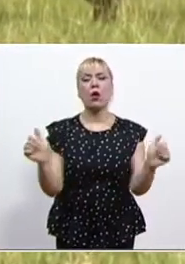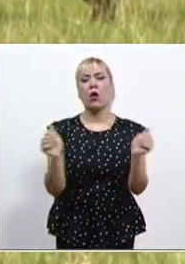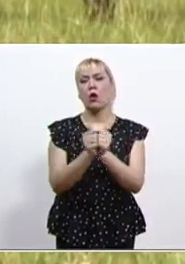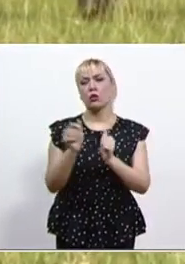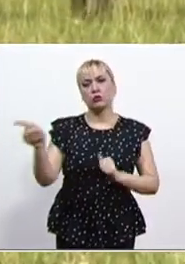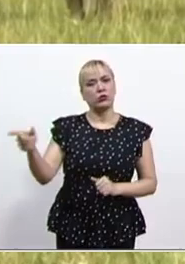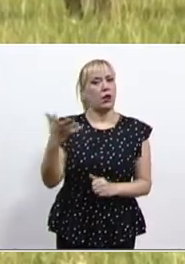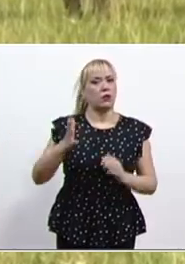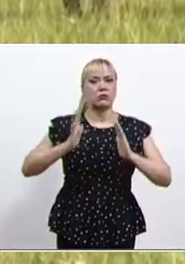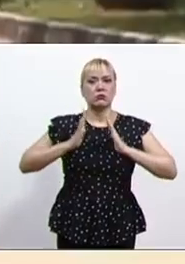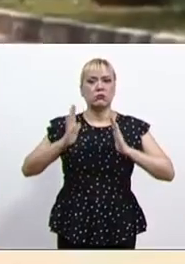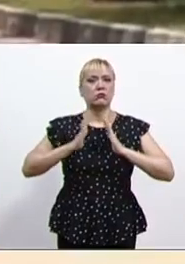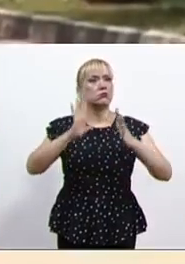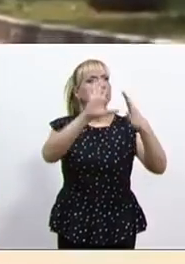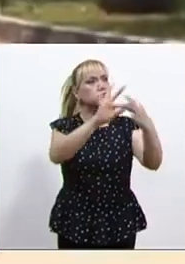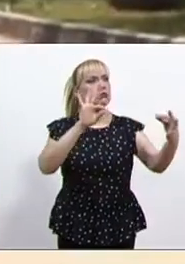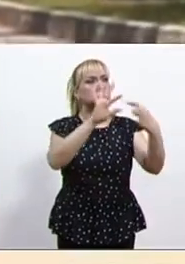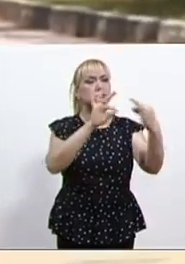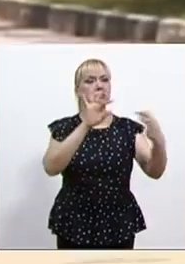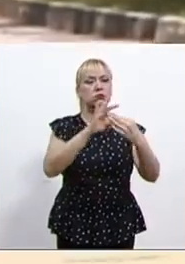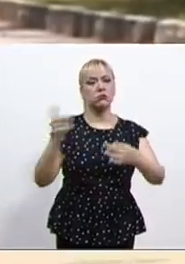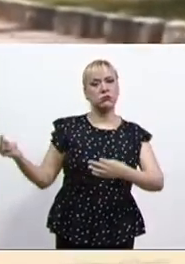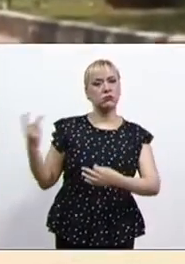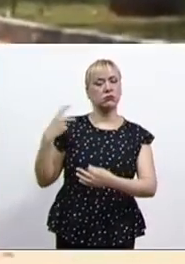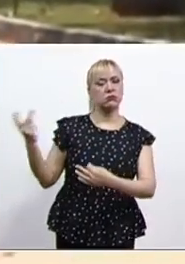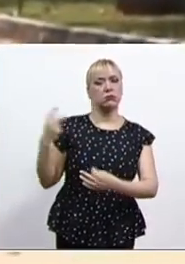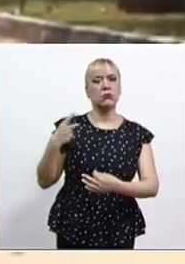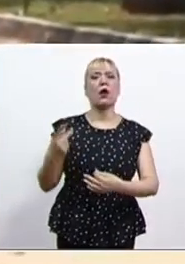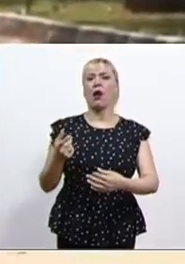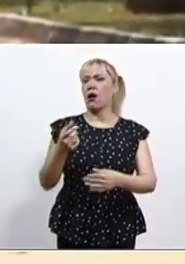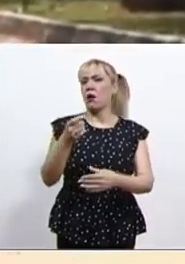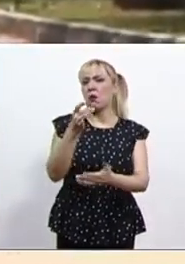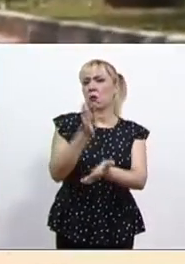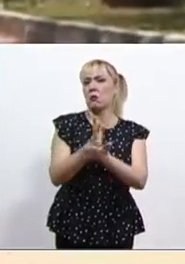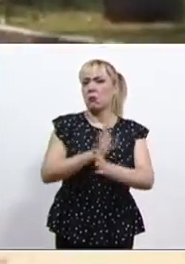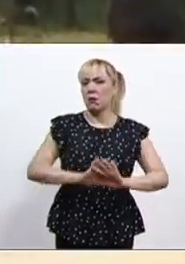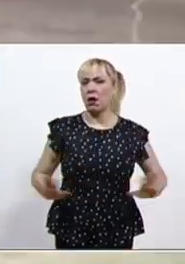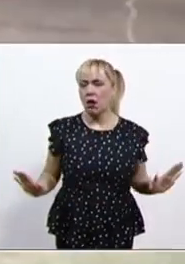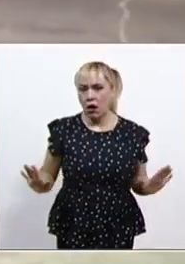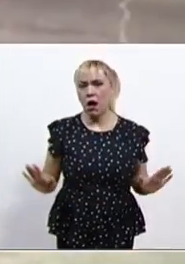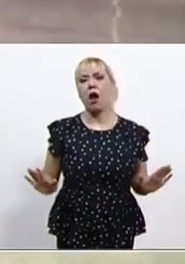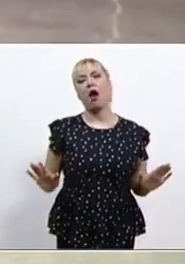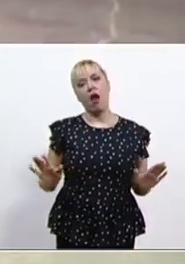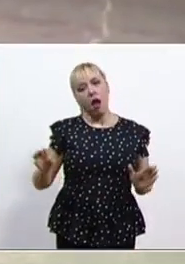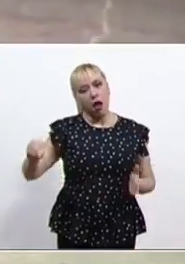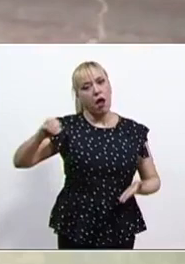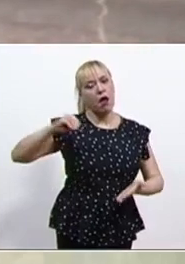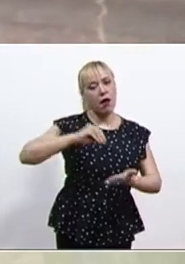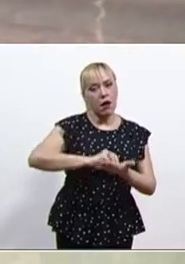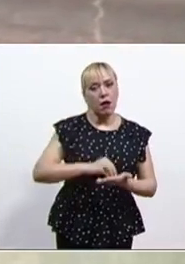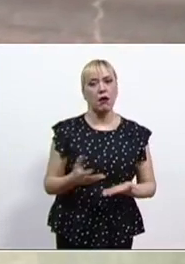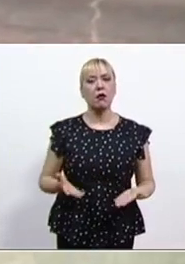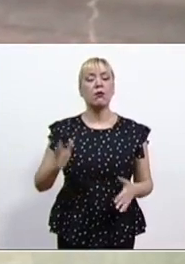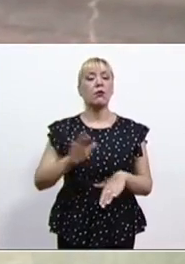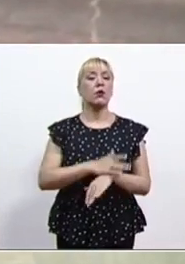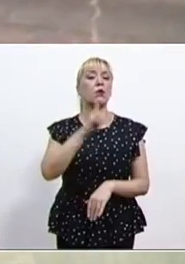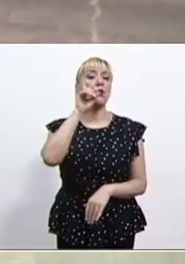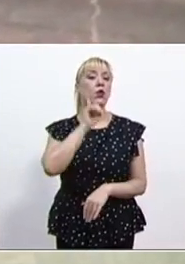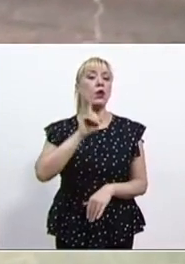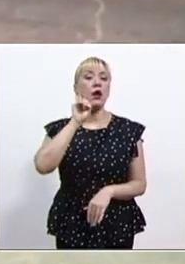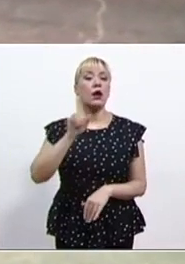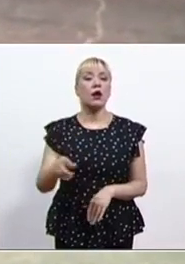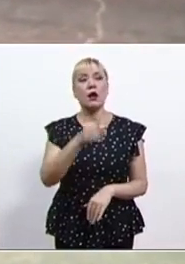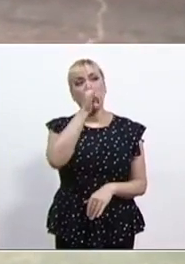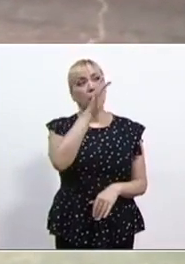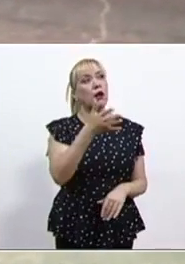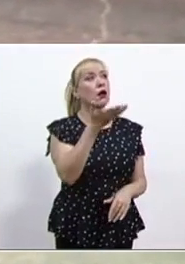que el militar haya realizado de la persona beneficiada para este fin ante el propio instituto, al impedir a una mujer que reclamó la pensión